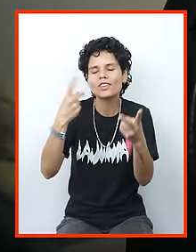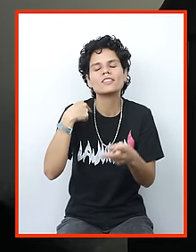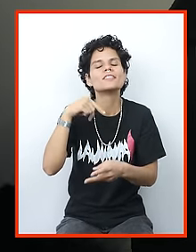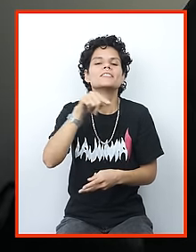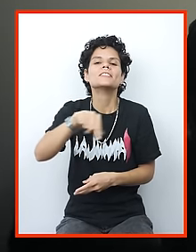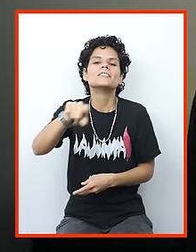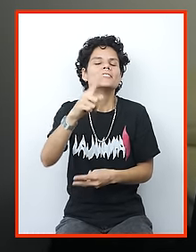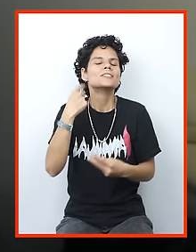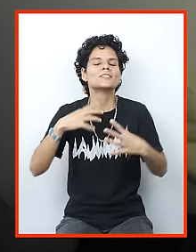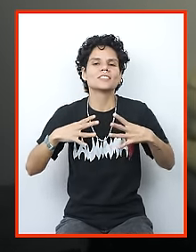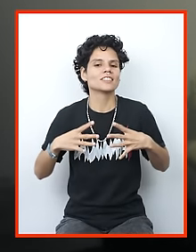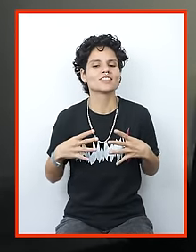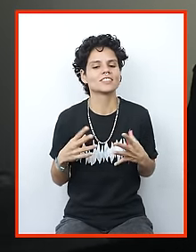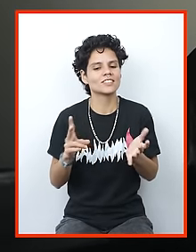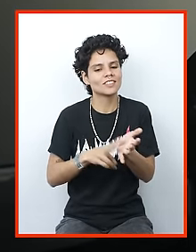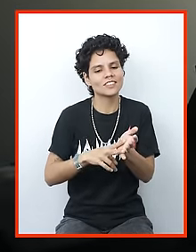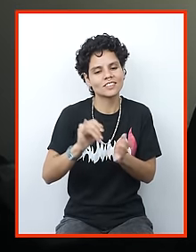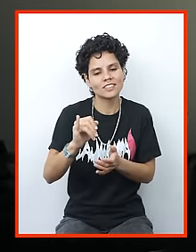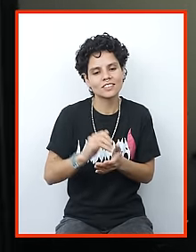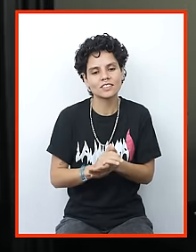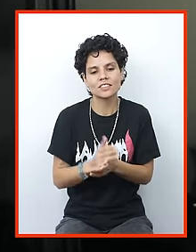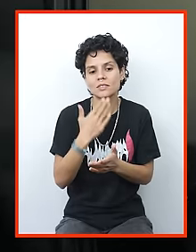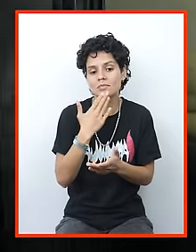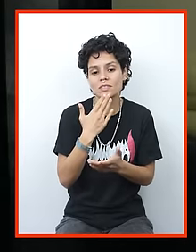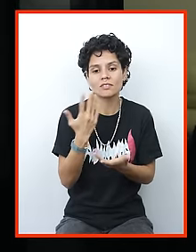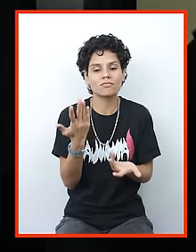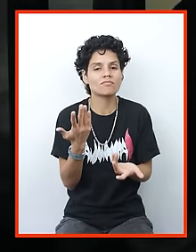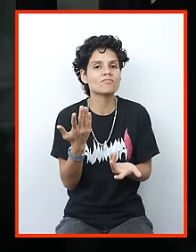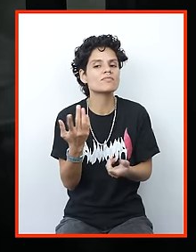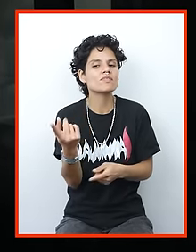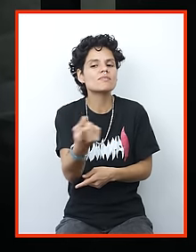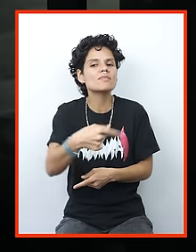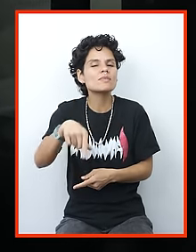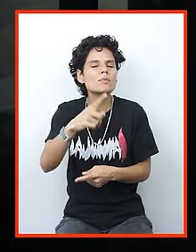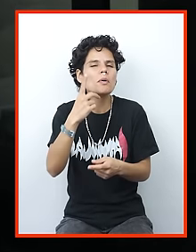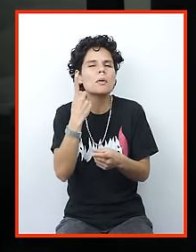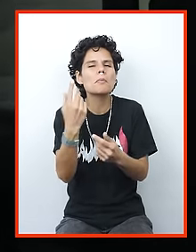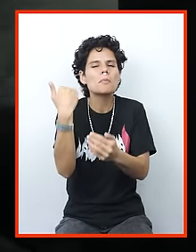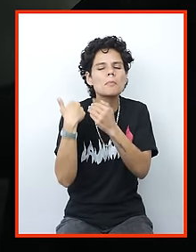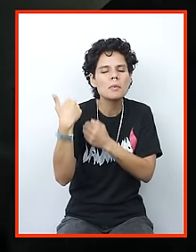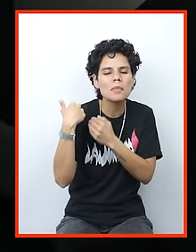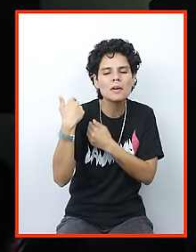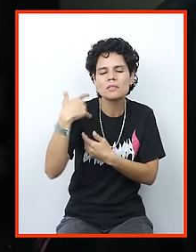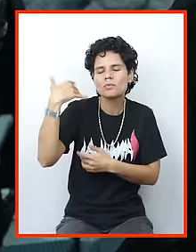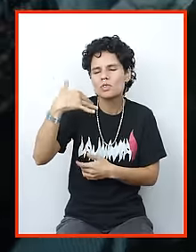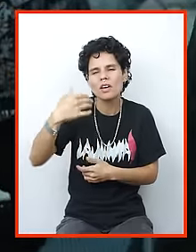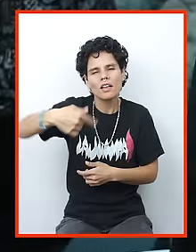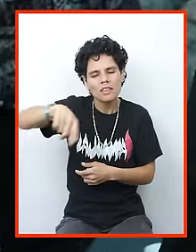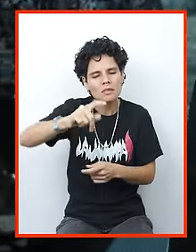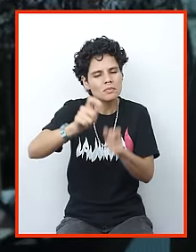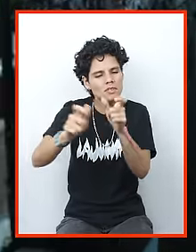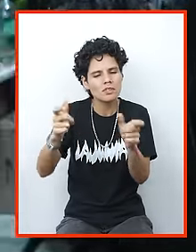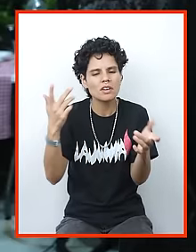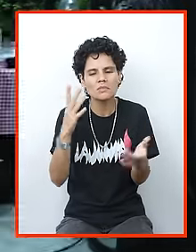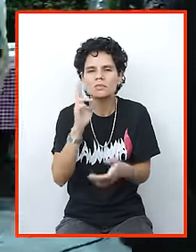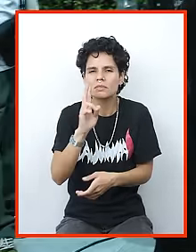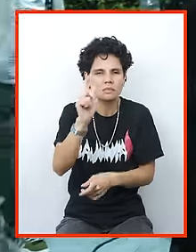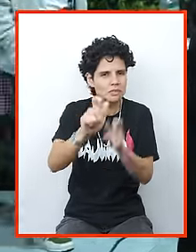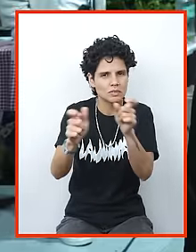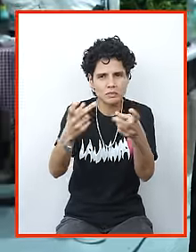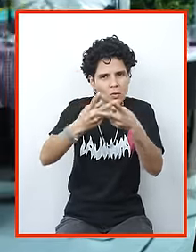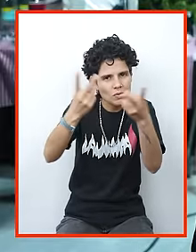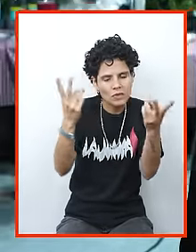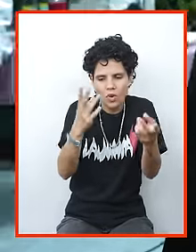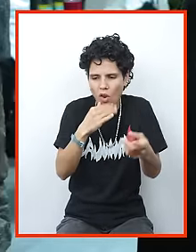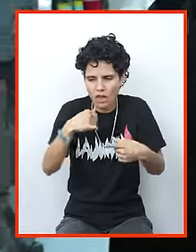propio. Claro, es que esa es pues, como que las cosas que uno hace, como que hay esa conexión de que ellos la sienten así igual como si fuera de ellos. Son parte importante de todo. O sea, sin